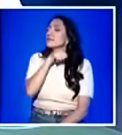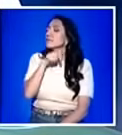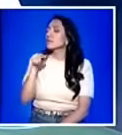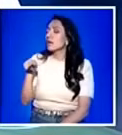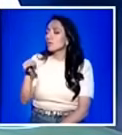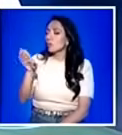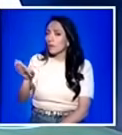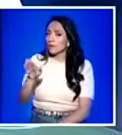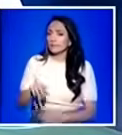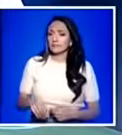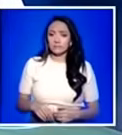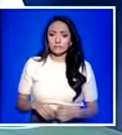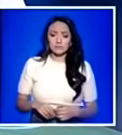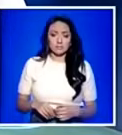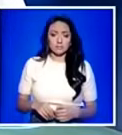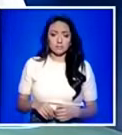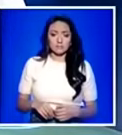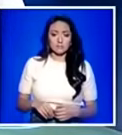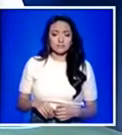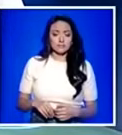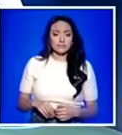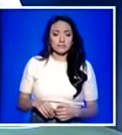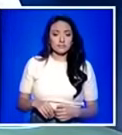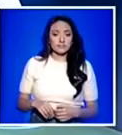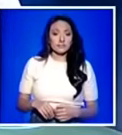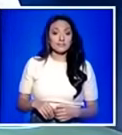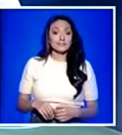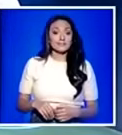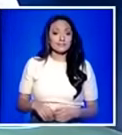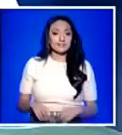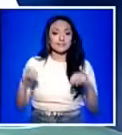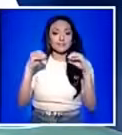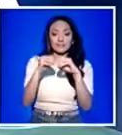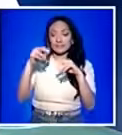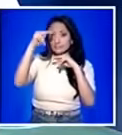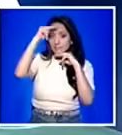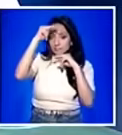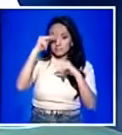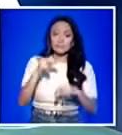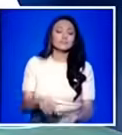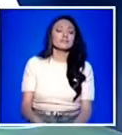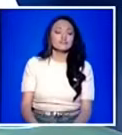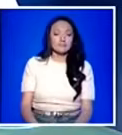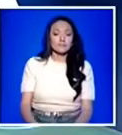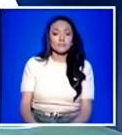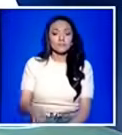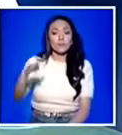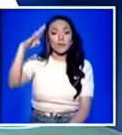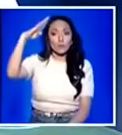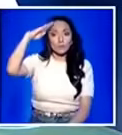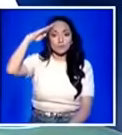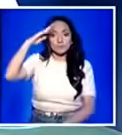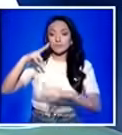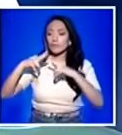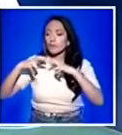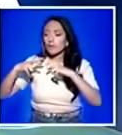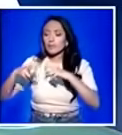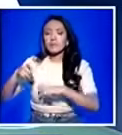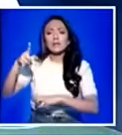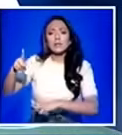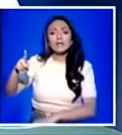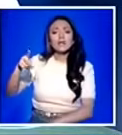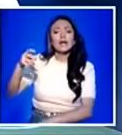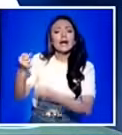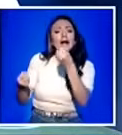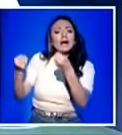sus vehículos. Seguimos con más noticias. La policía investiga a vehículos que fueron retenidos en el sector del Valle de los